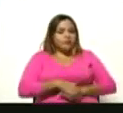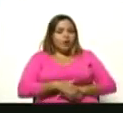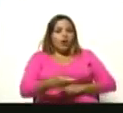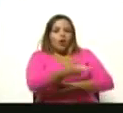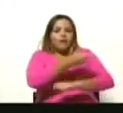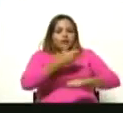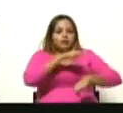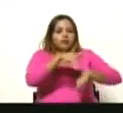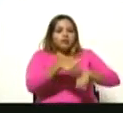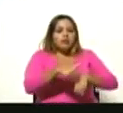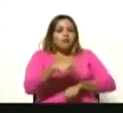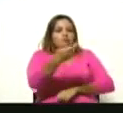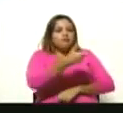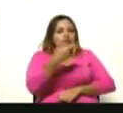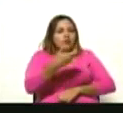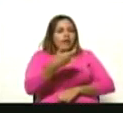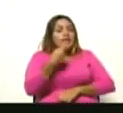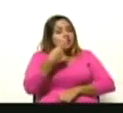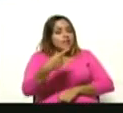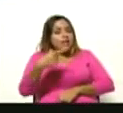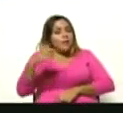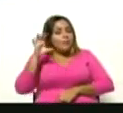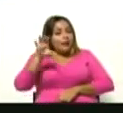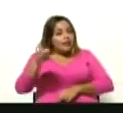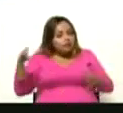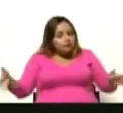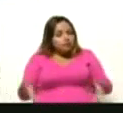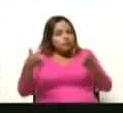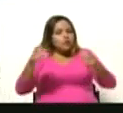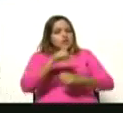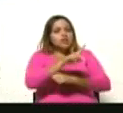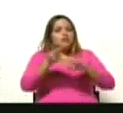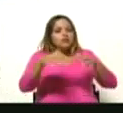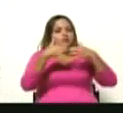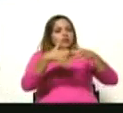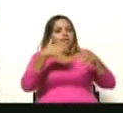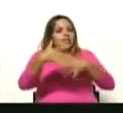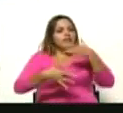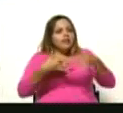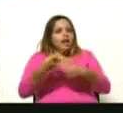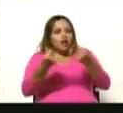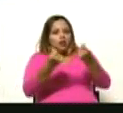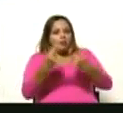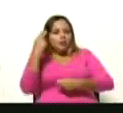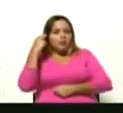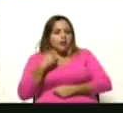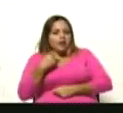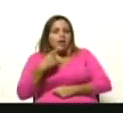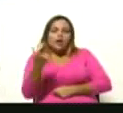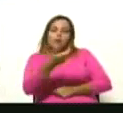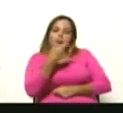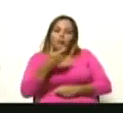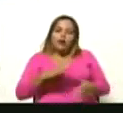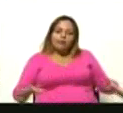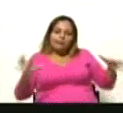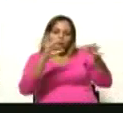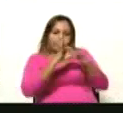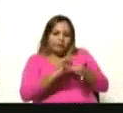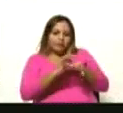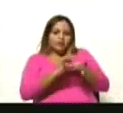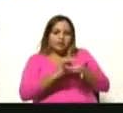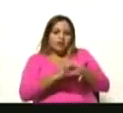Nacional ha destacado que nuestro país impulsa 18 motores de la agenda económica bolivariana y apuesta por retomar alianzas bajo la